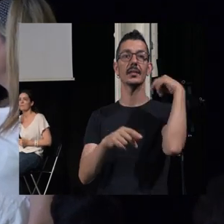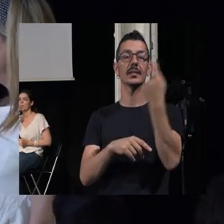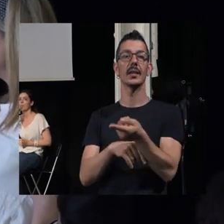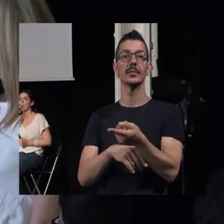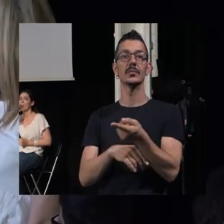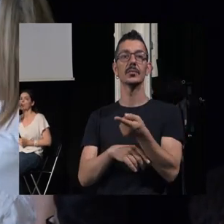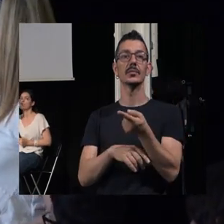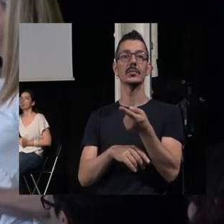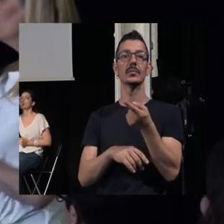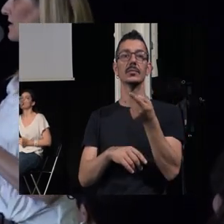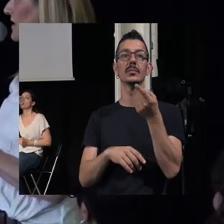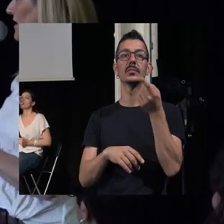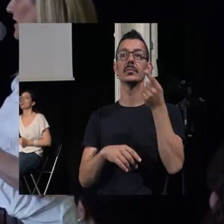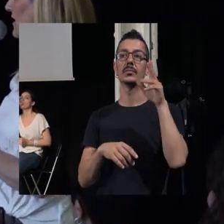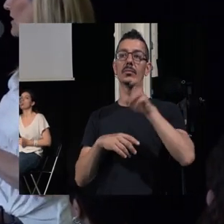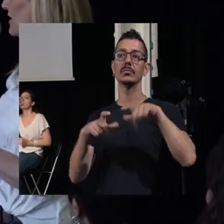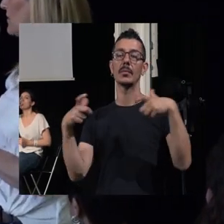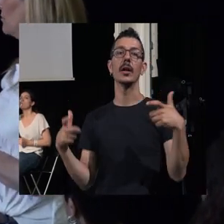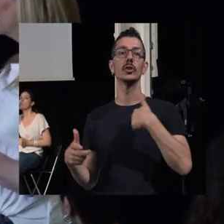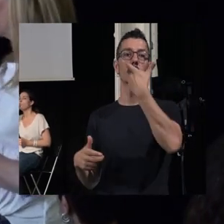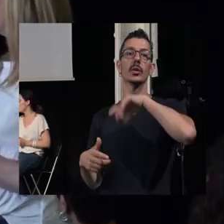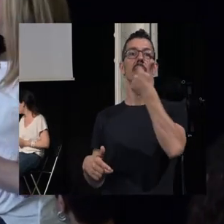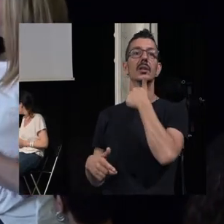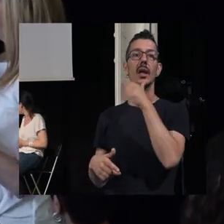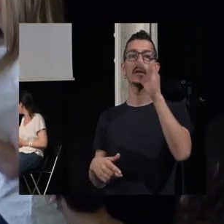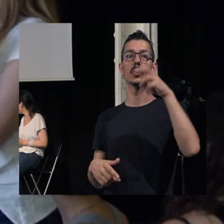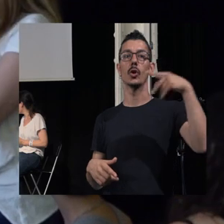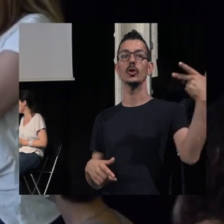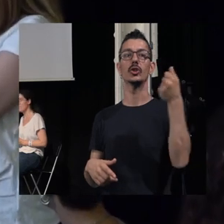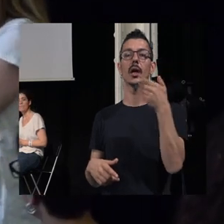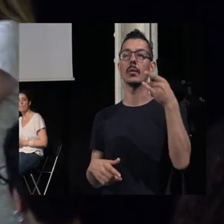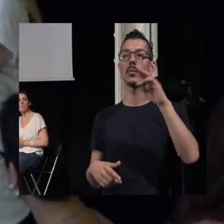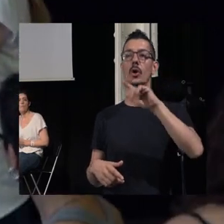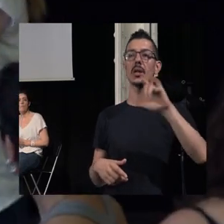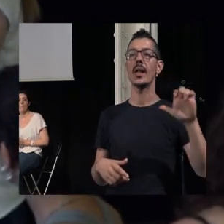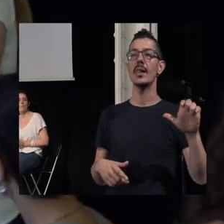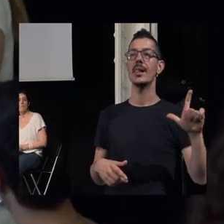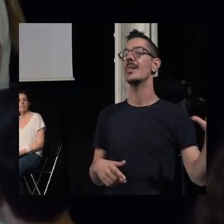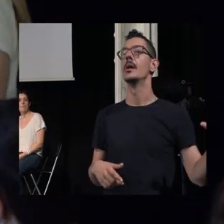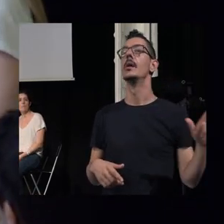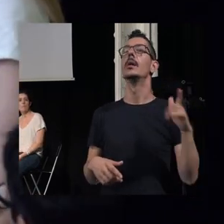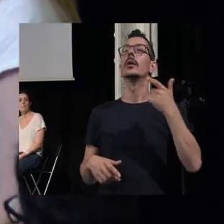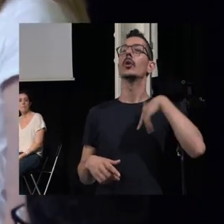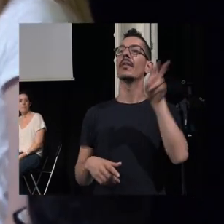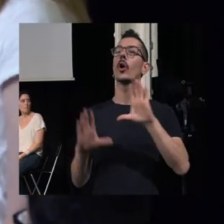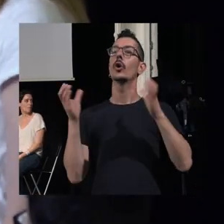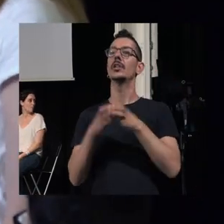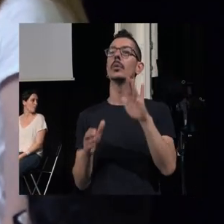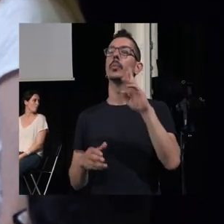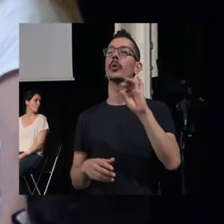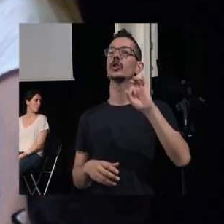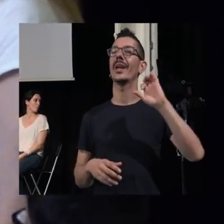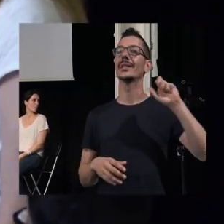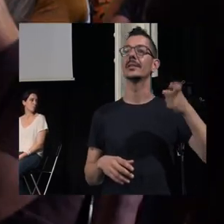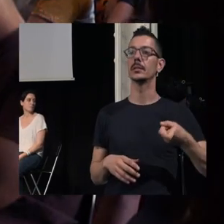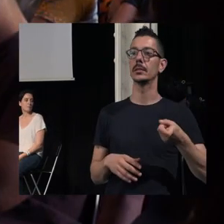seguro. Yo soy Concha Borrell, pertenezco al colectivo Prosex, primera y durante